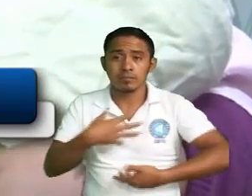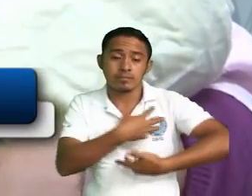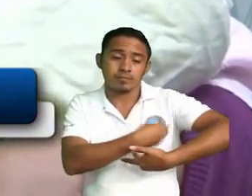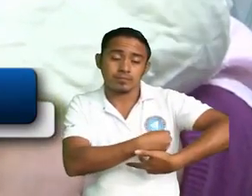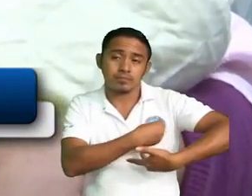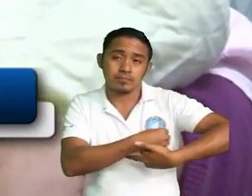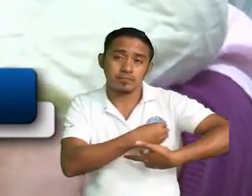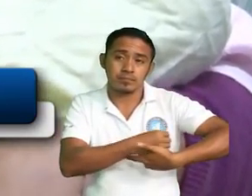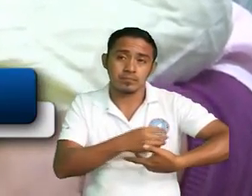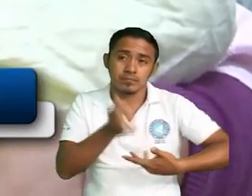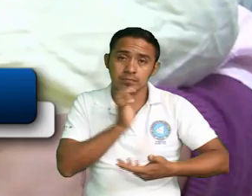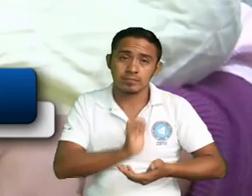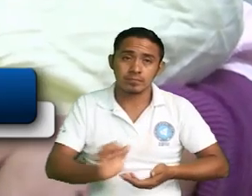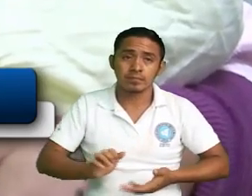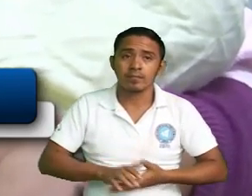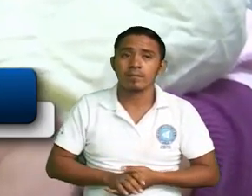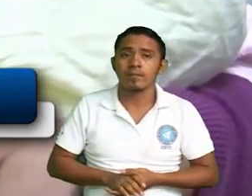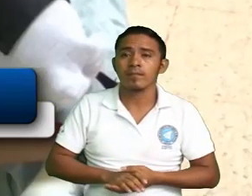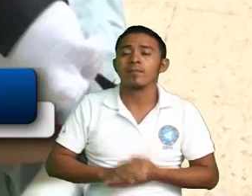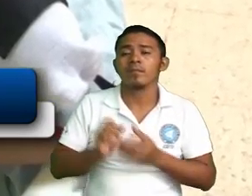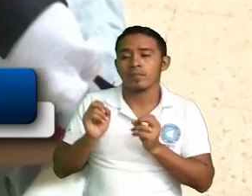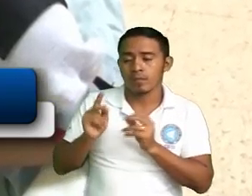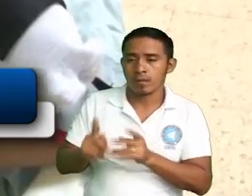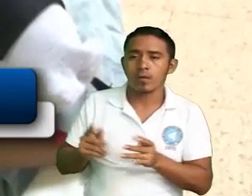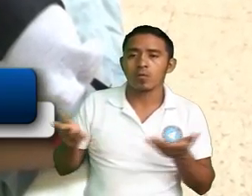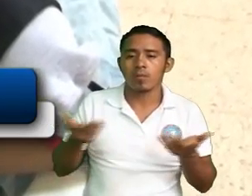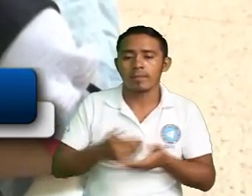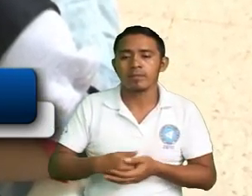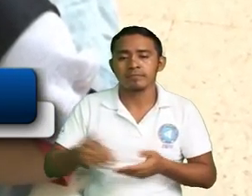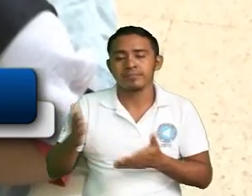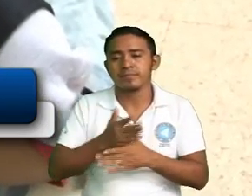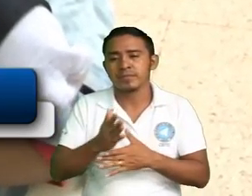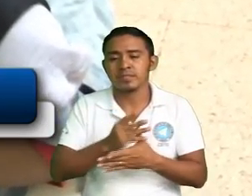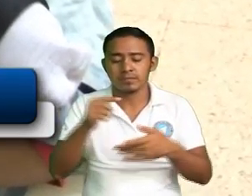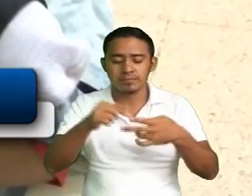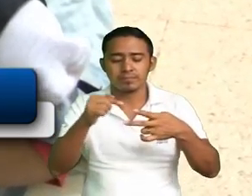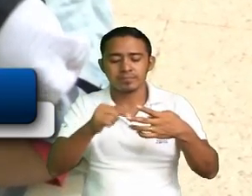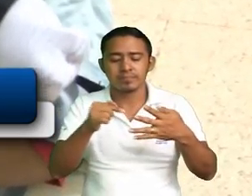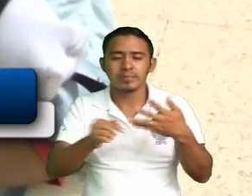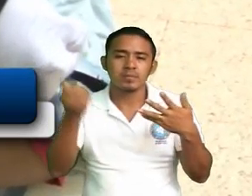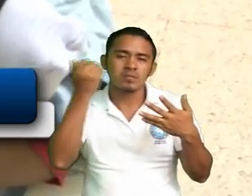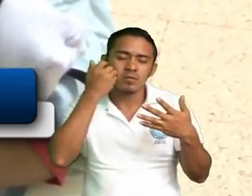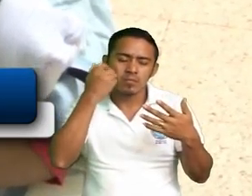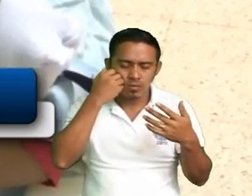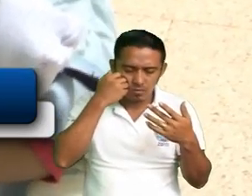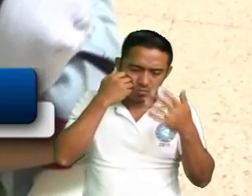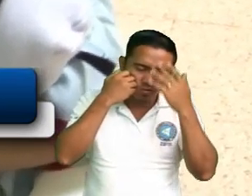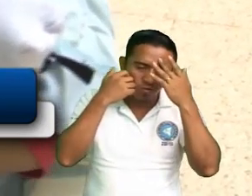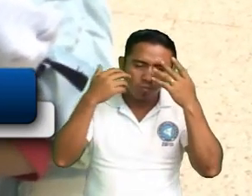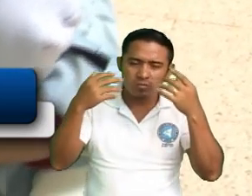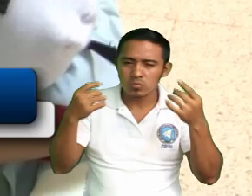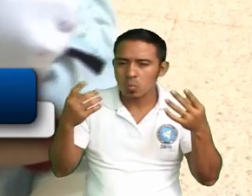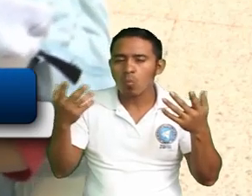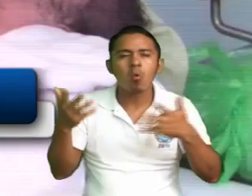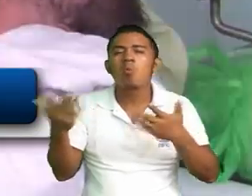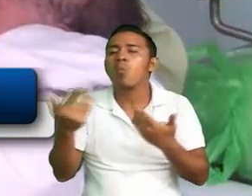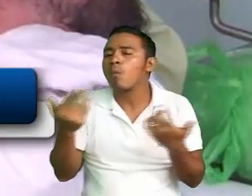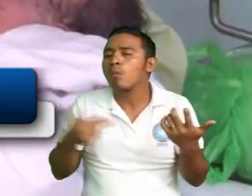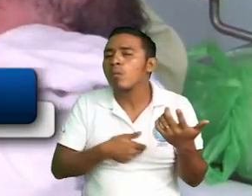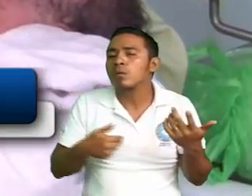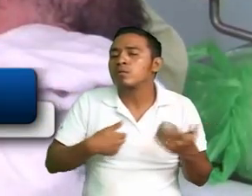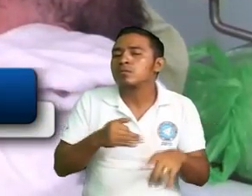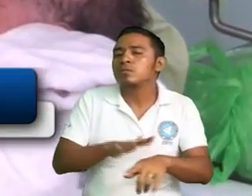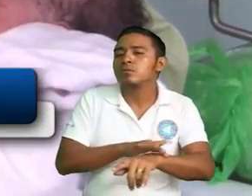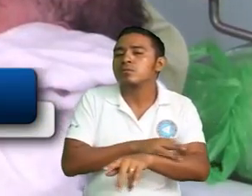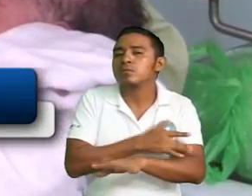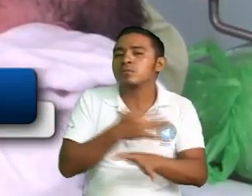lactancia materna. Hablemos de la sintomatología, doctor. Cuando hay una infección en el oído,